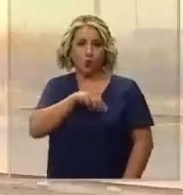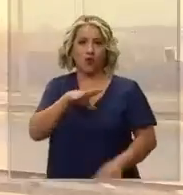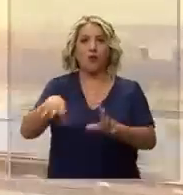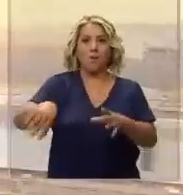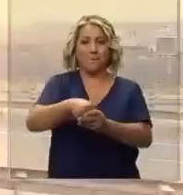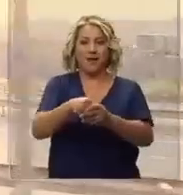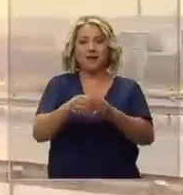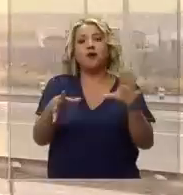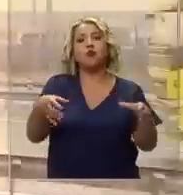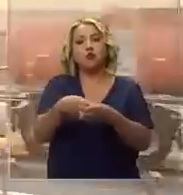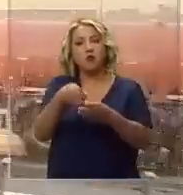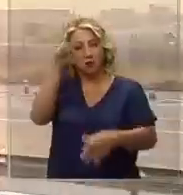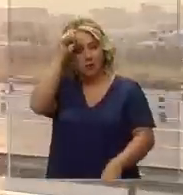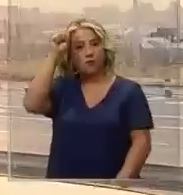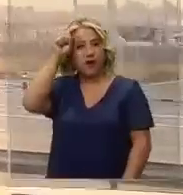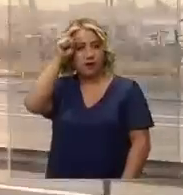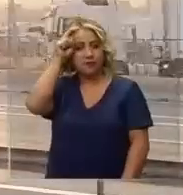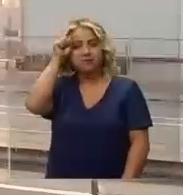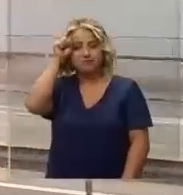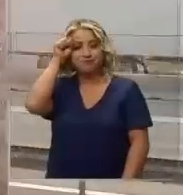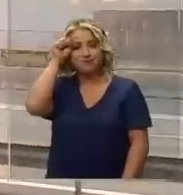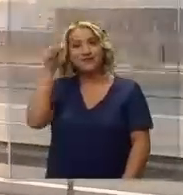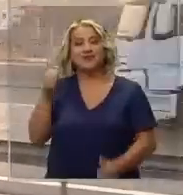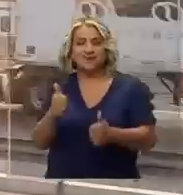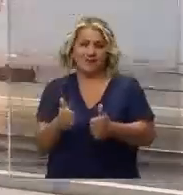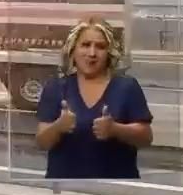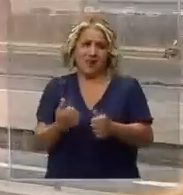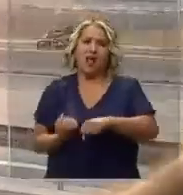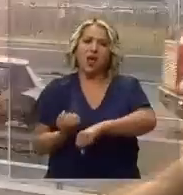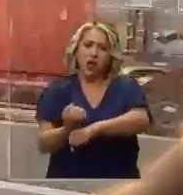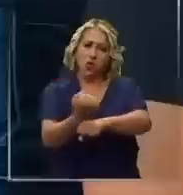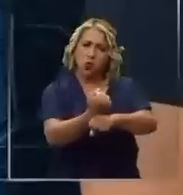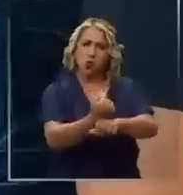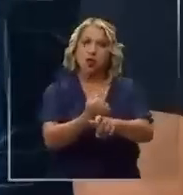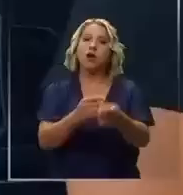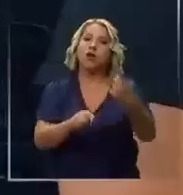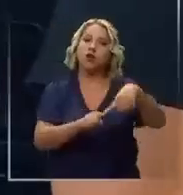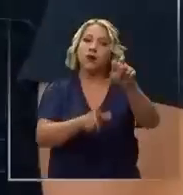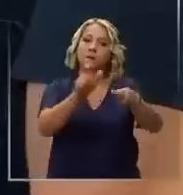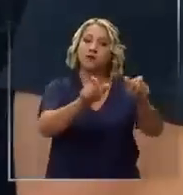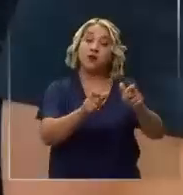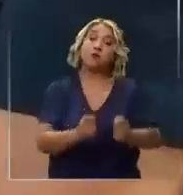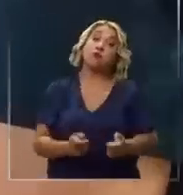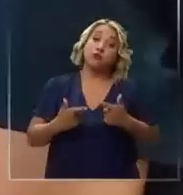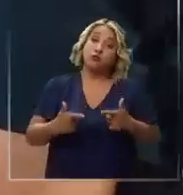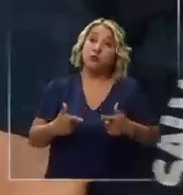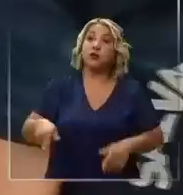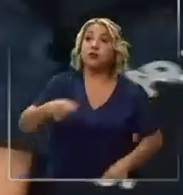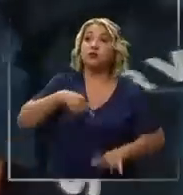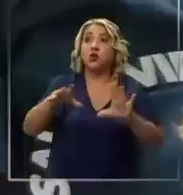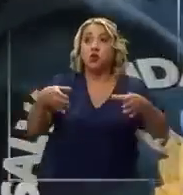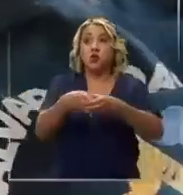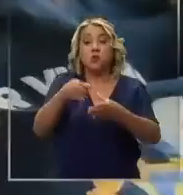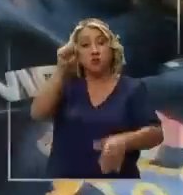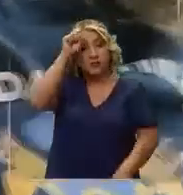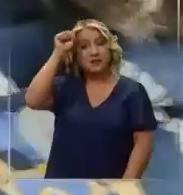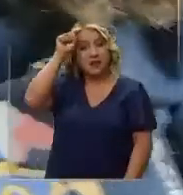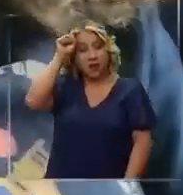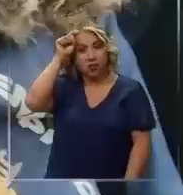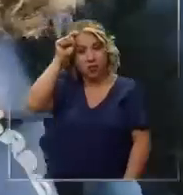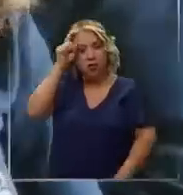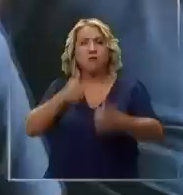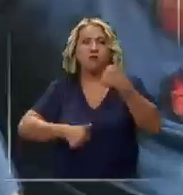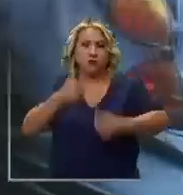de una fuerza de tarea que va en ayuda a nuestros semejantes. Afortunadamente, el Cuerpo Bombero Santiago, con el profesionalismo que